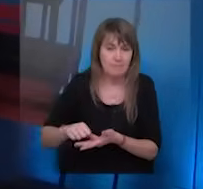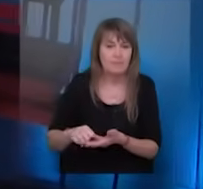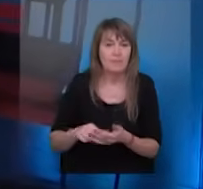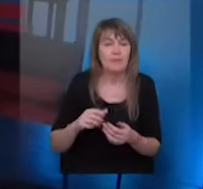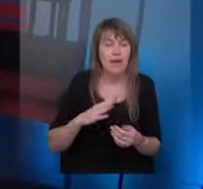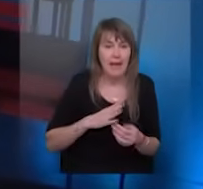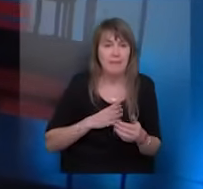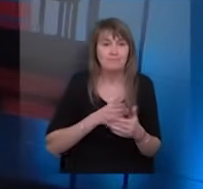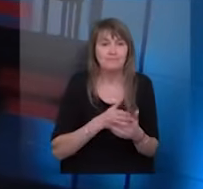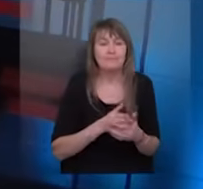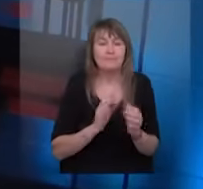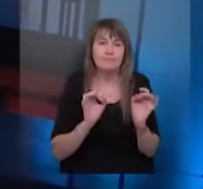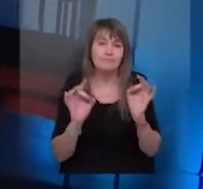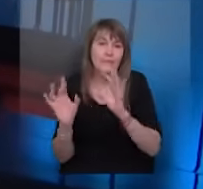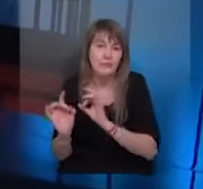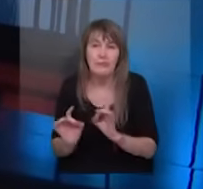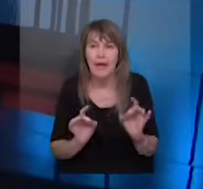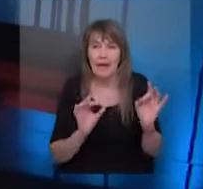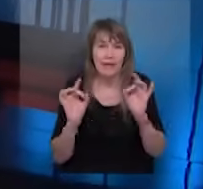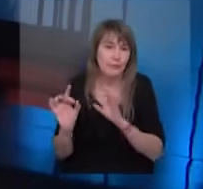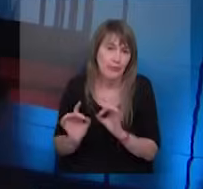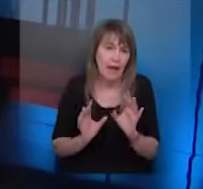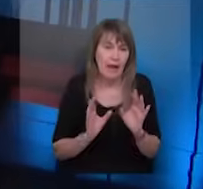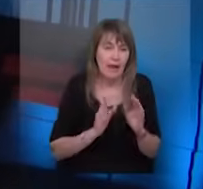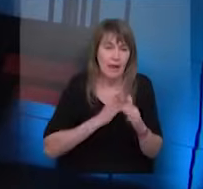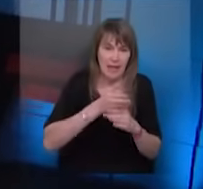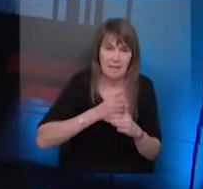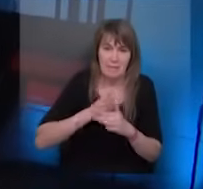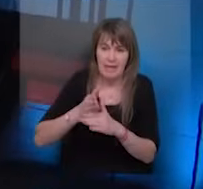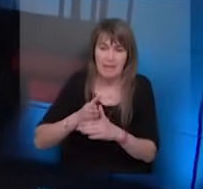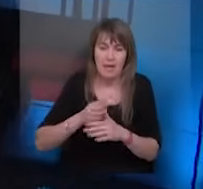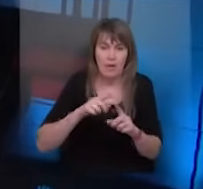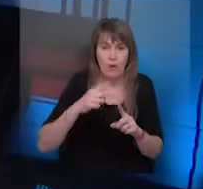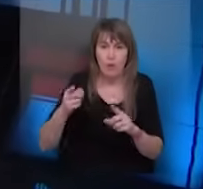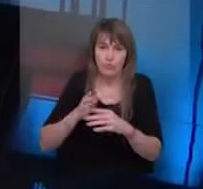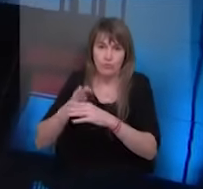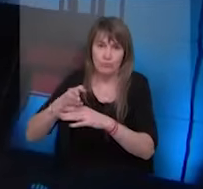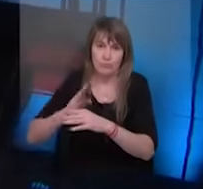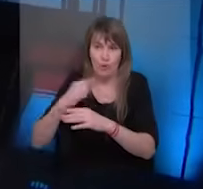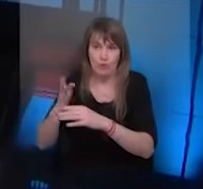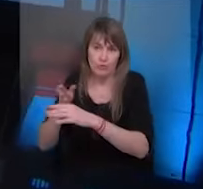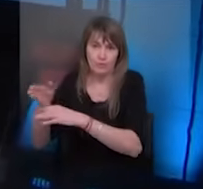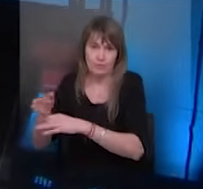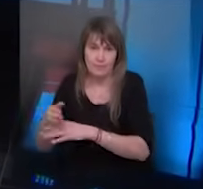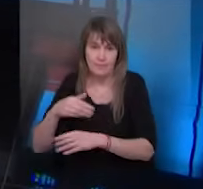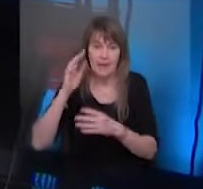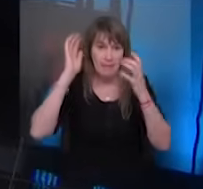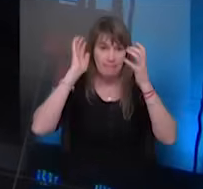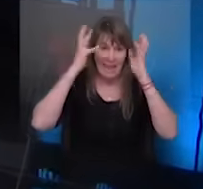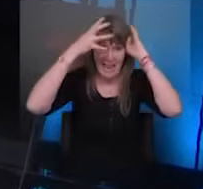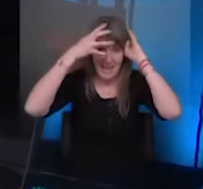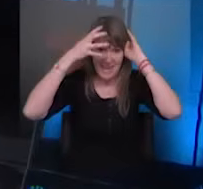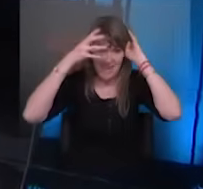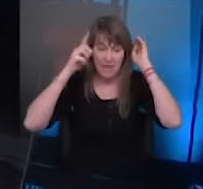una Lía y se naturaliza pasar la línea y y y pasas otra línea y pasas otra línea mi ley hace eso todo el